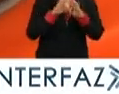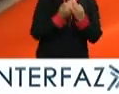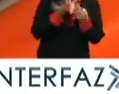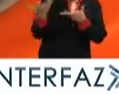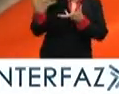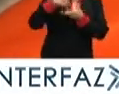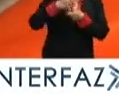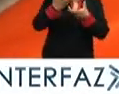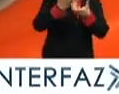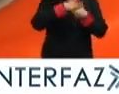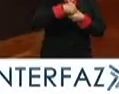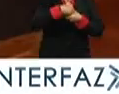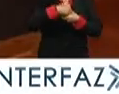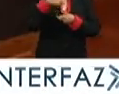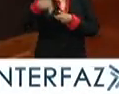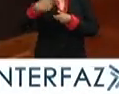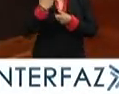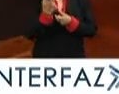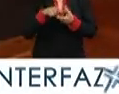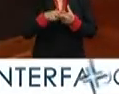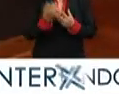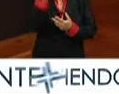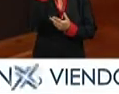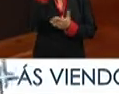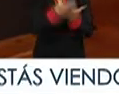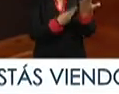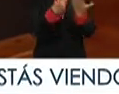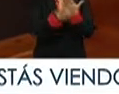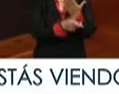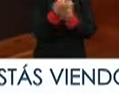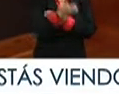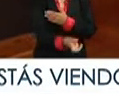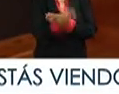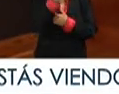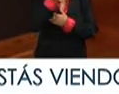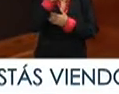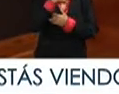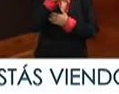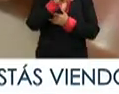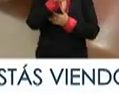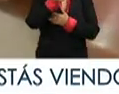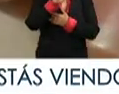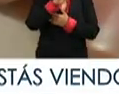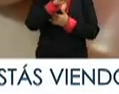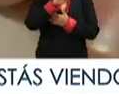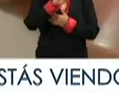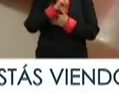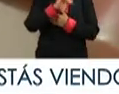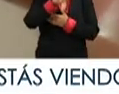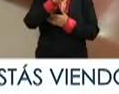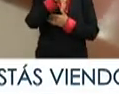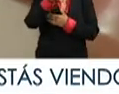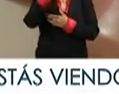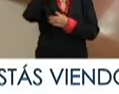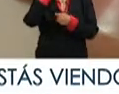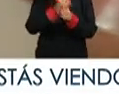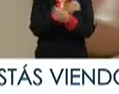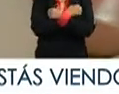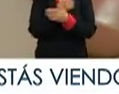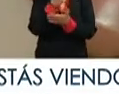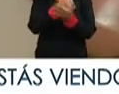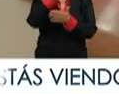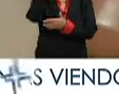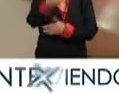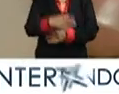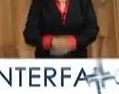de inclusión. De ahí el surgimiento de este programa, asegura Mauricio Rodríguez Alonso, secretario de Educación de la